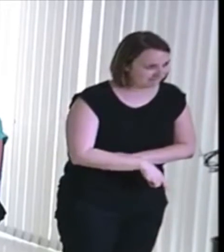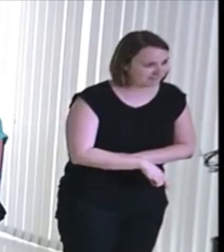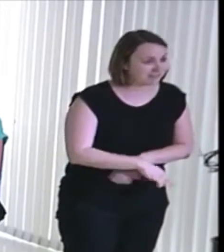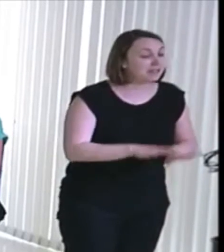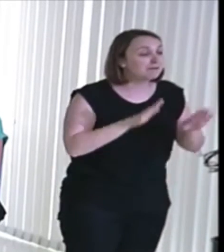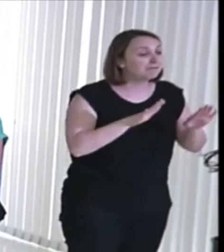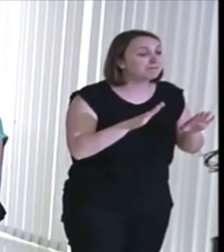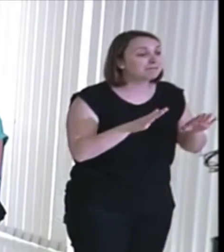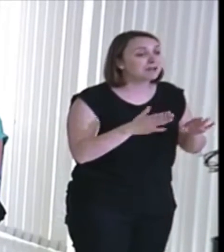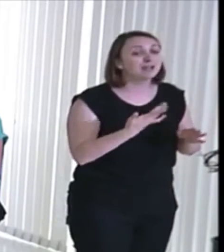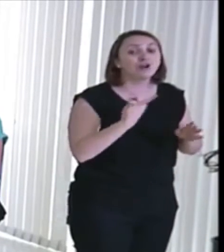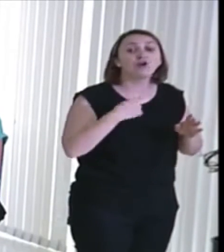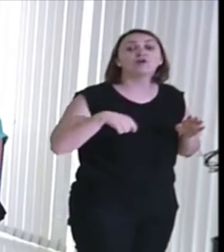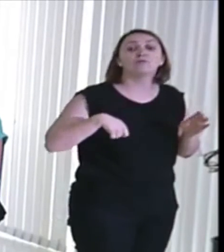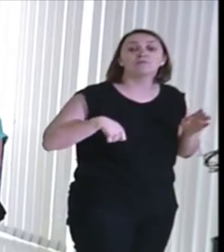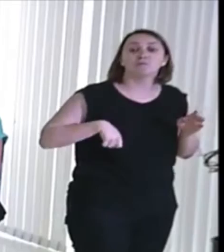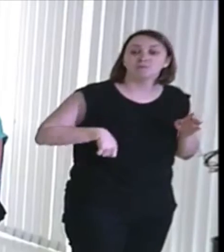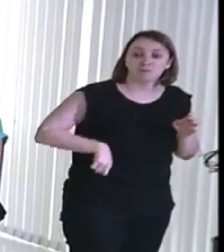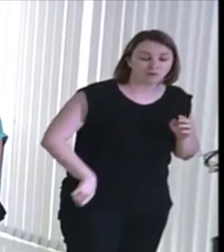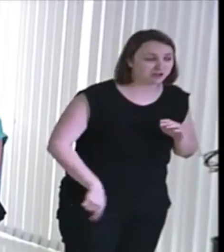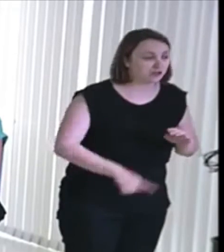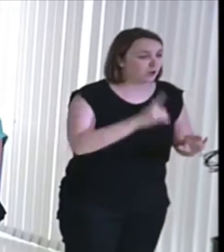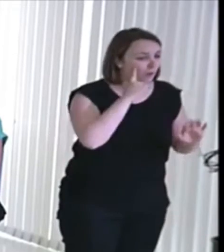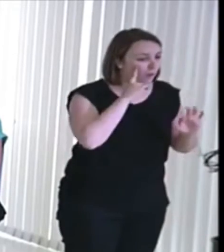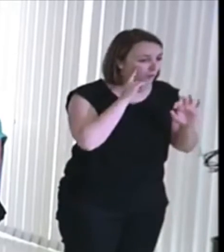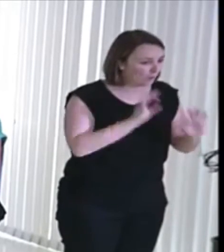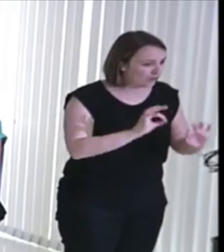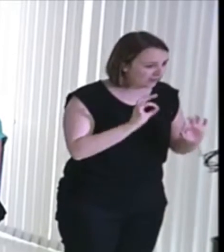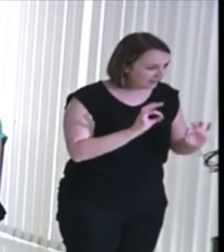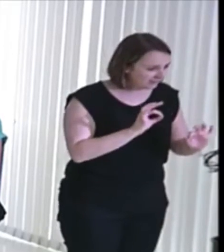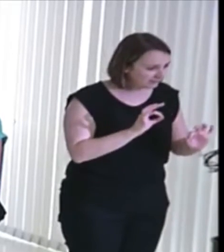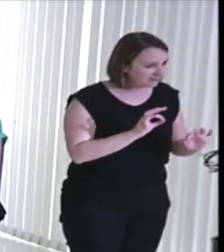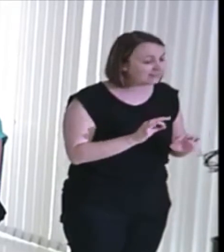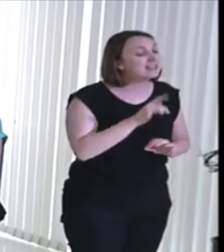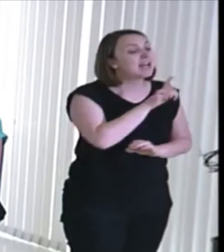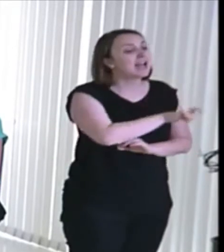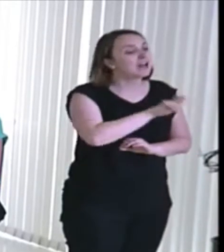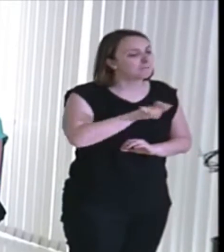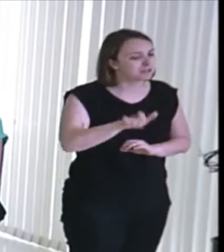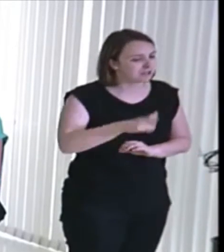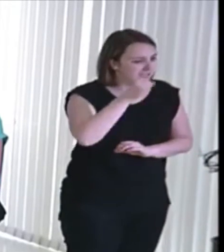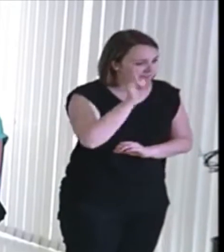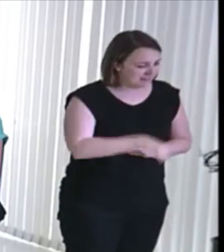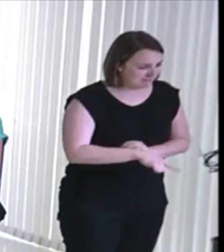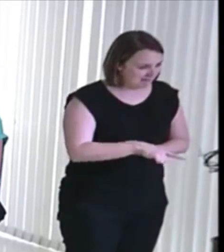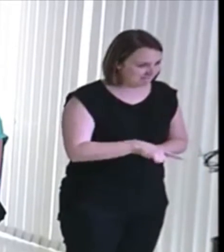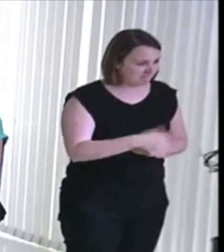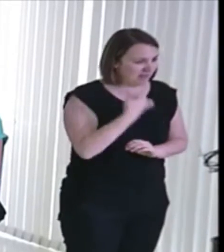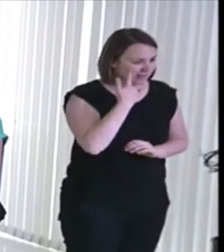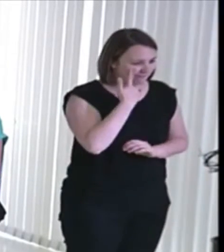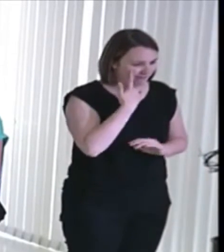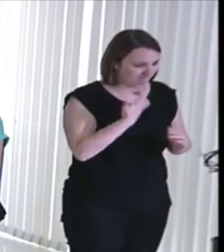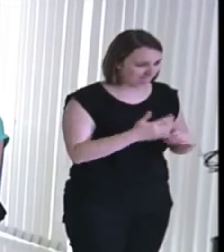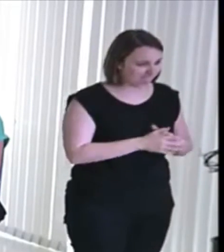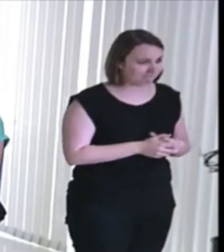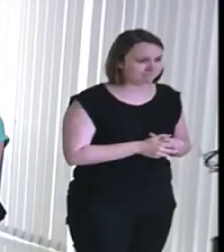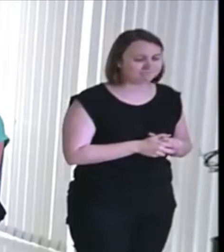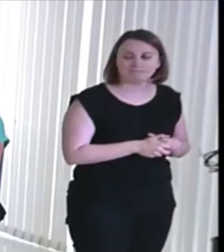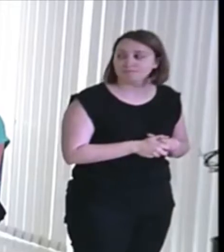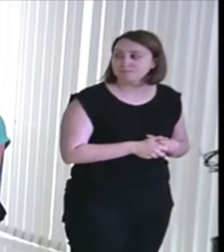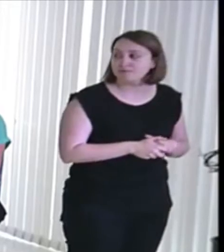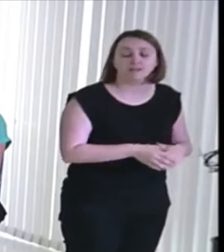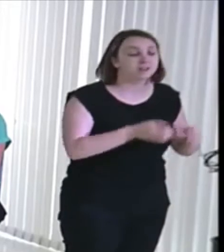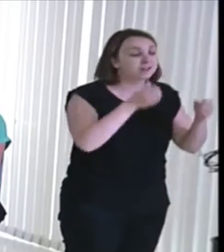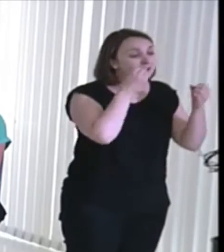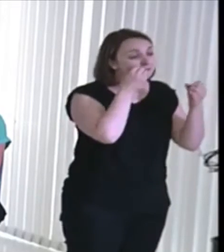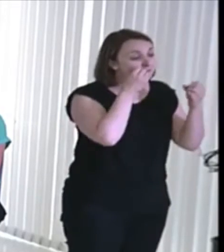Pero igual que en lo profesional hay que ser cuidadosa con los socios, en lo personal también, hay que echarle buen ojo a los socios. Bueno, yo creo